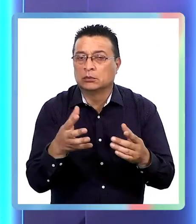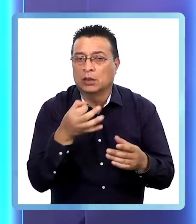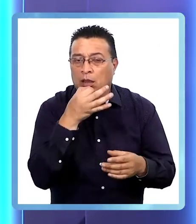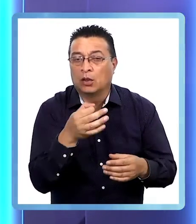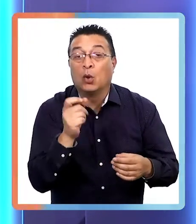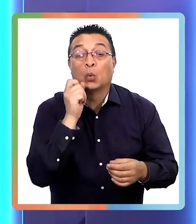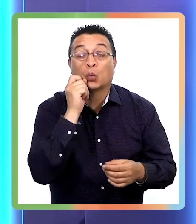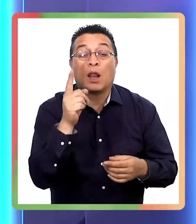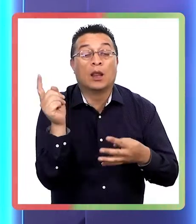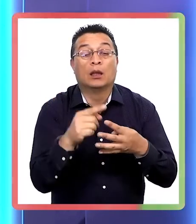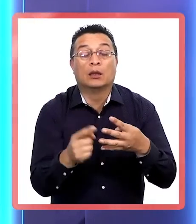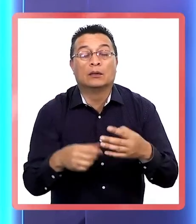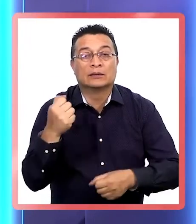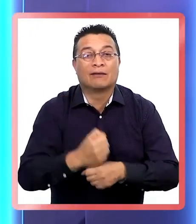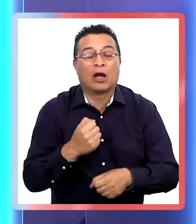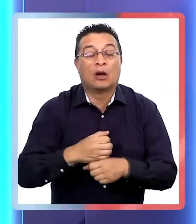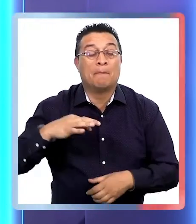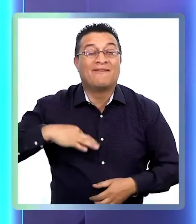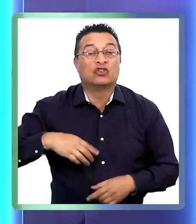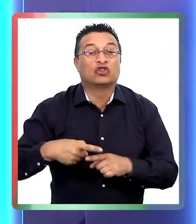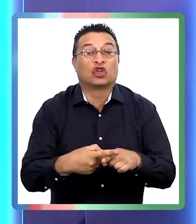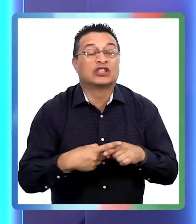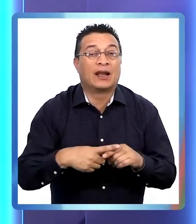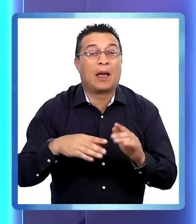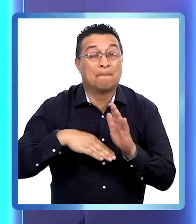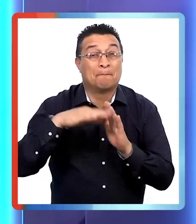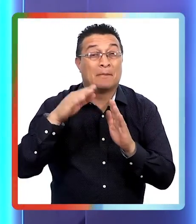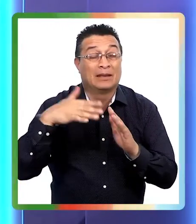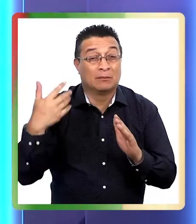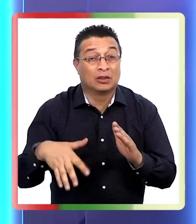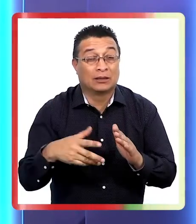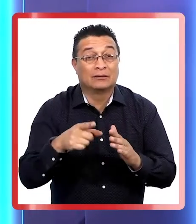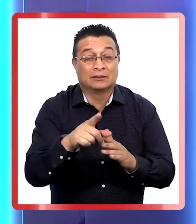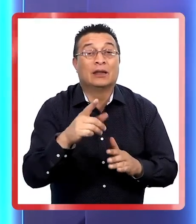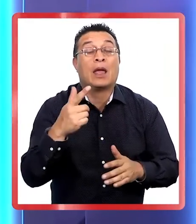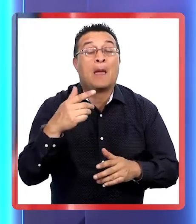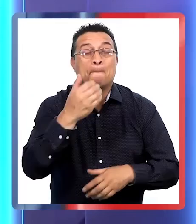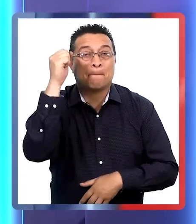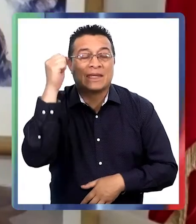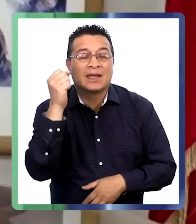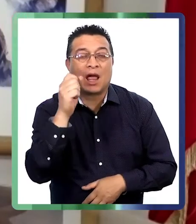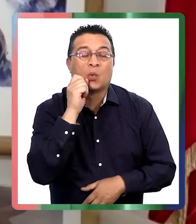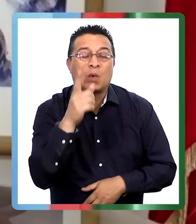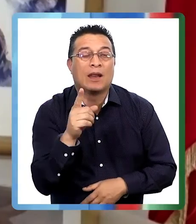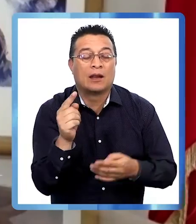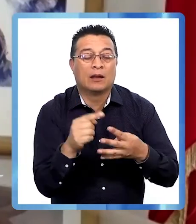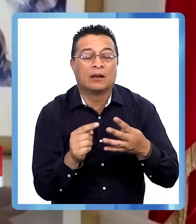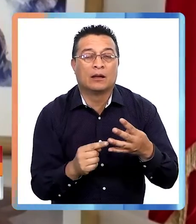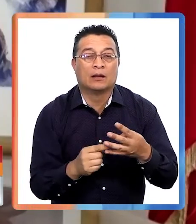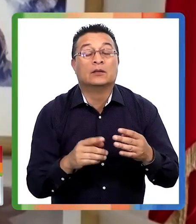diga cuáles han sido en el ámbito del trabajo y la previsión social los grandes hitos del legado del presidente Piñera. Sin